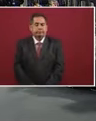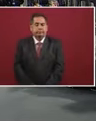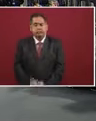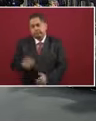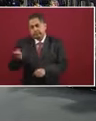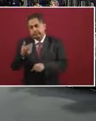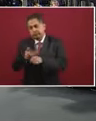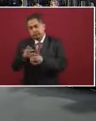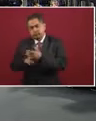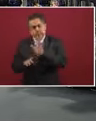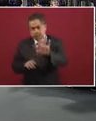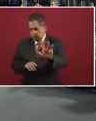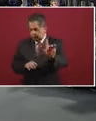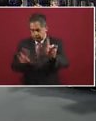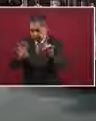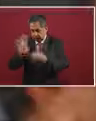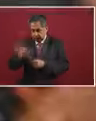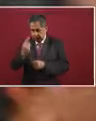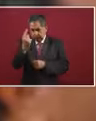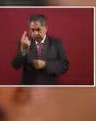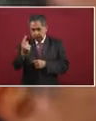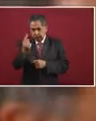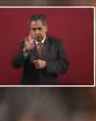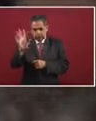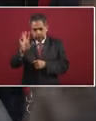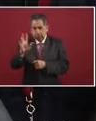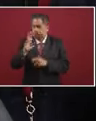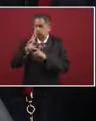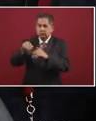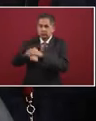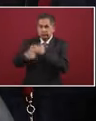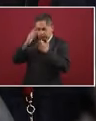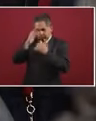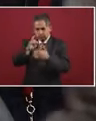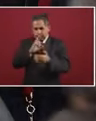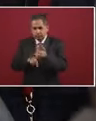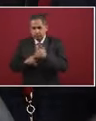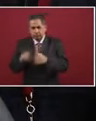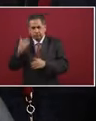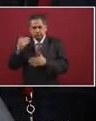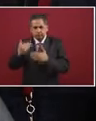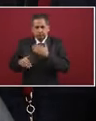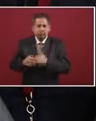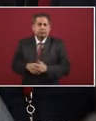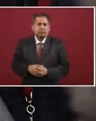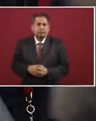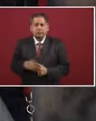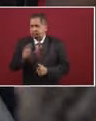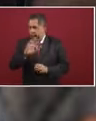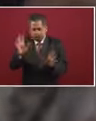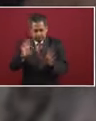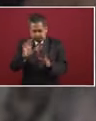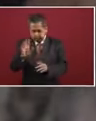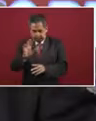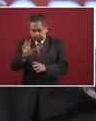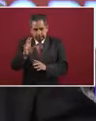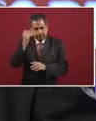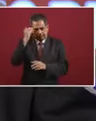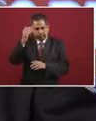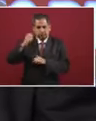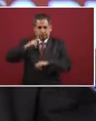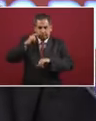tiene reportes de no. entradas de terroristas los últimos meses, los últimos años que no, le hayan no llegado. No en el periodo que estamos